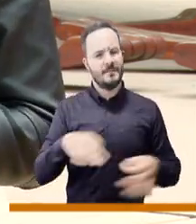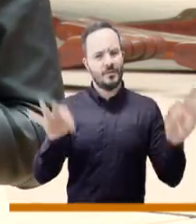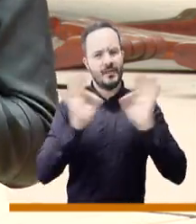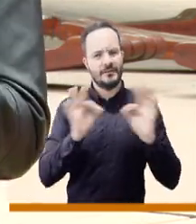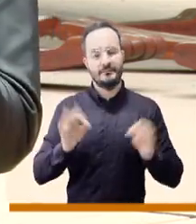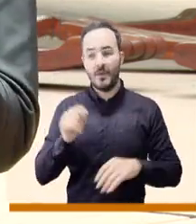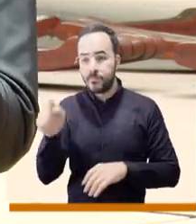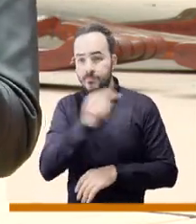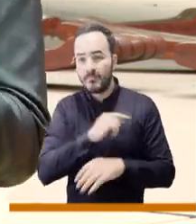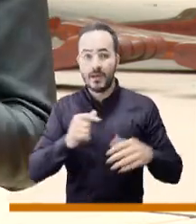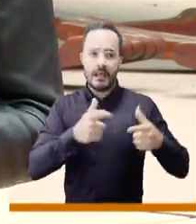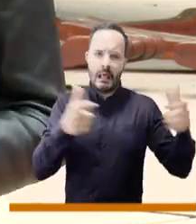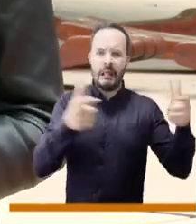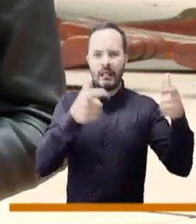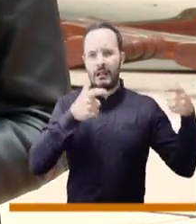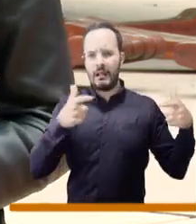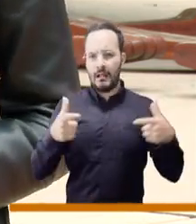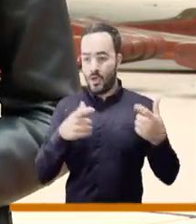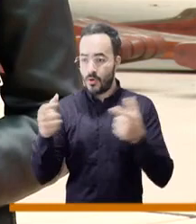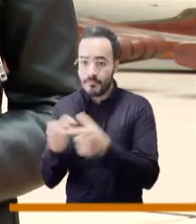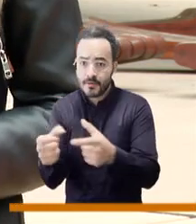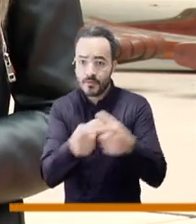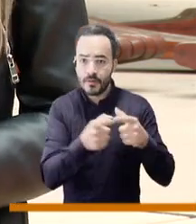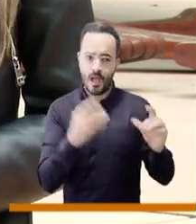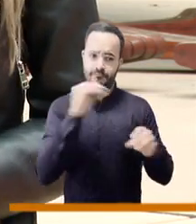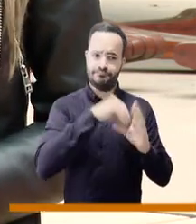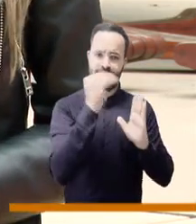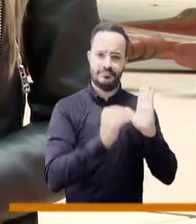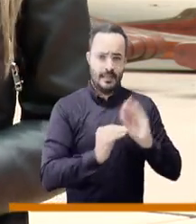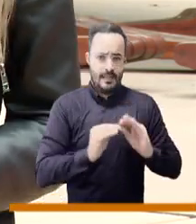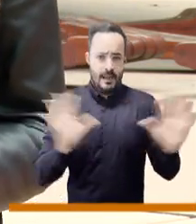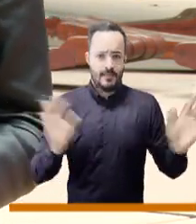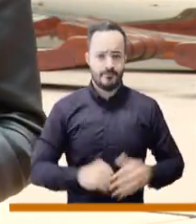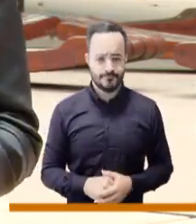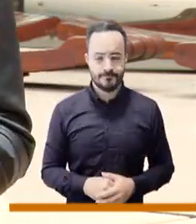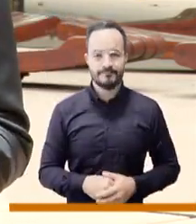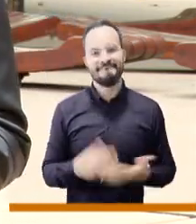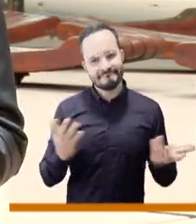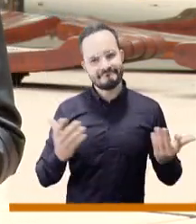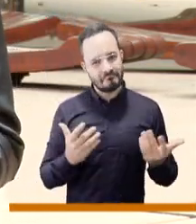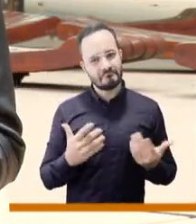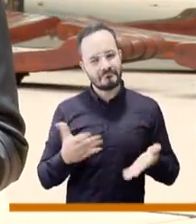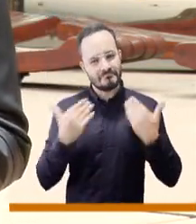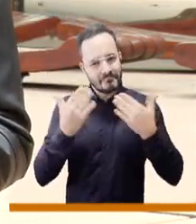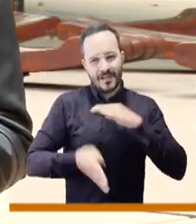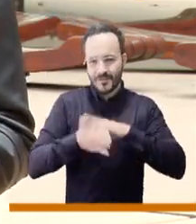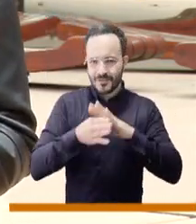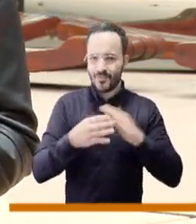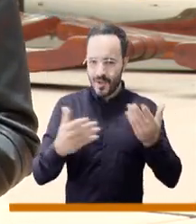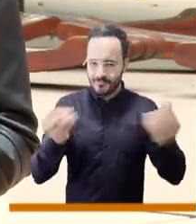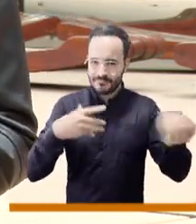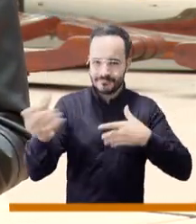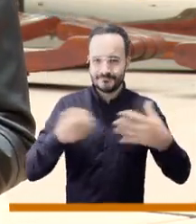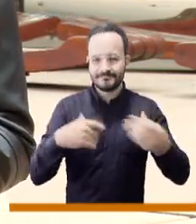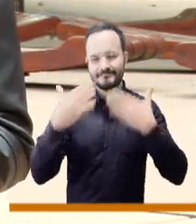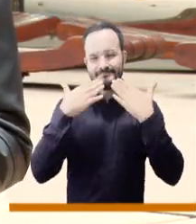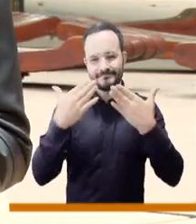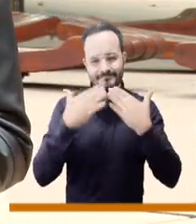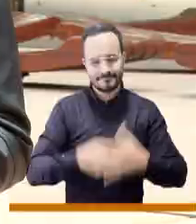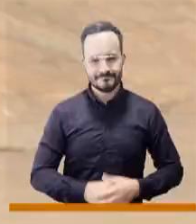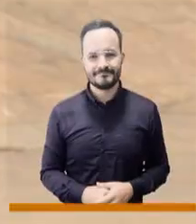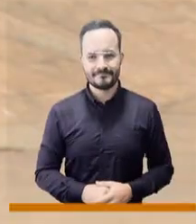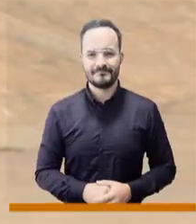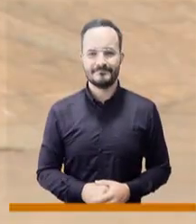las propuestas electorales, no solo de una. Sigan interactuando con nosotros a través de nuestras redes sociales con la pregunta de la